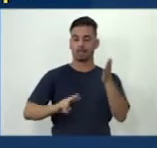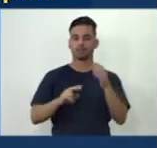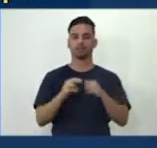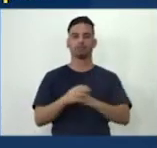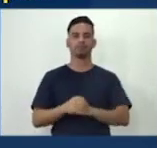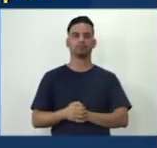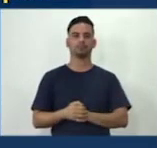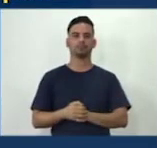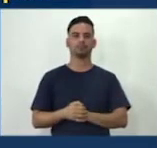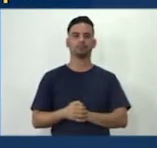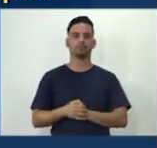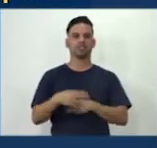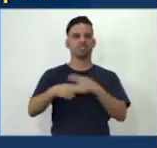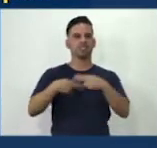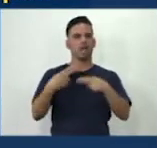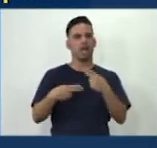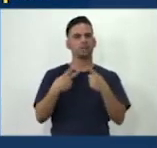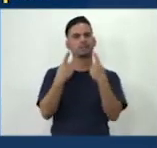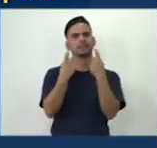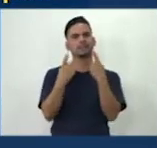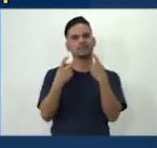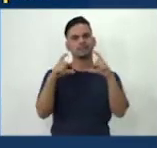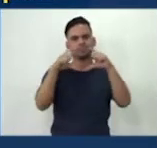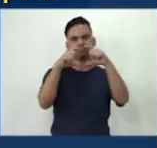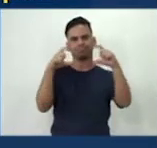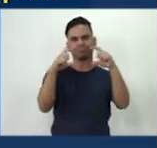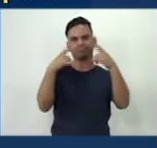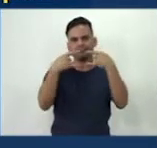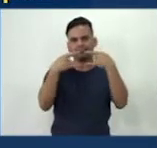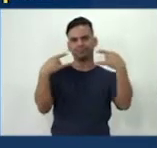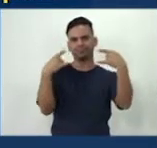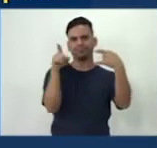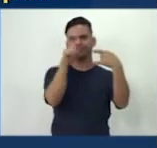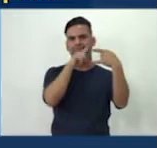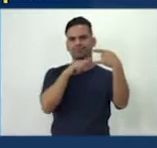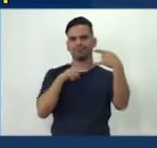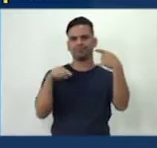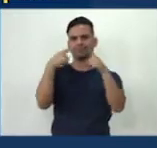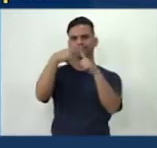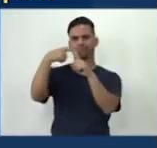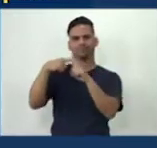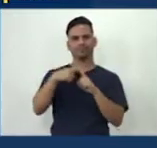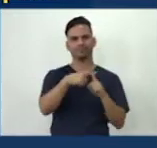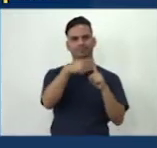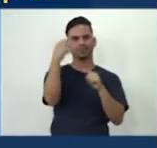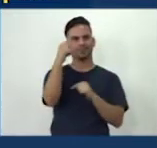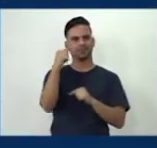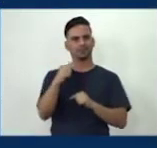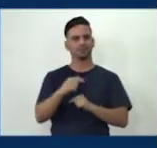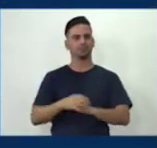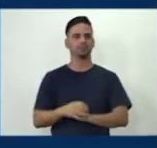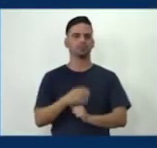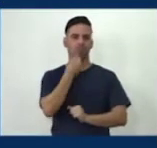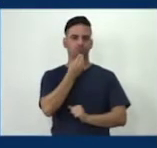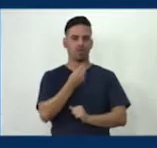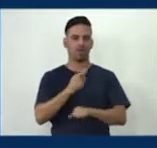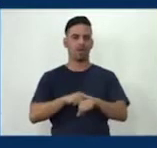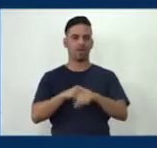magnéticas se realizan por medio de un campo y requieren de cierto tiempo para que se transmitan.